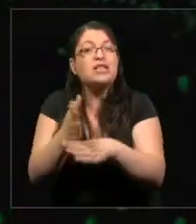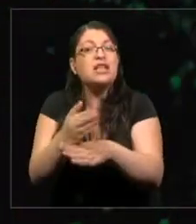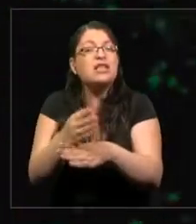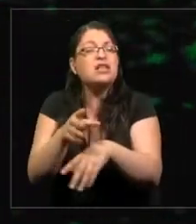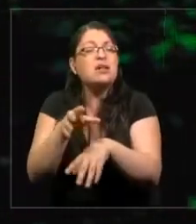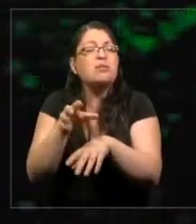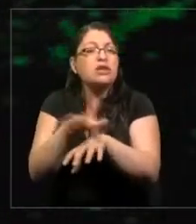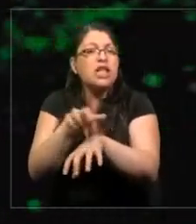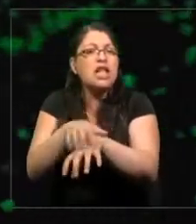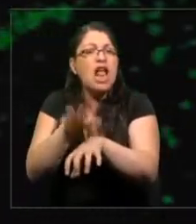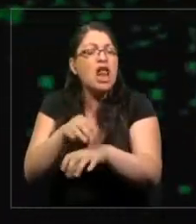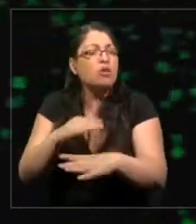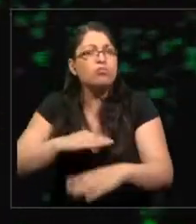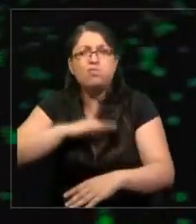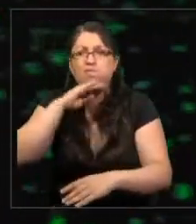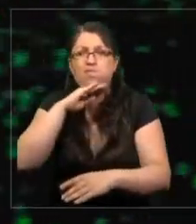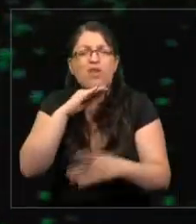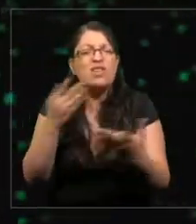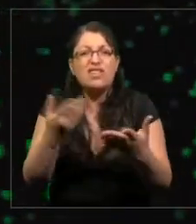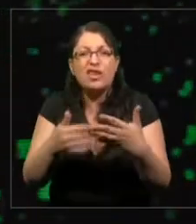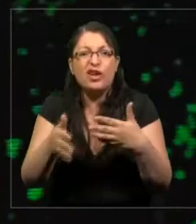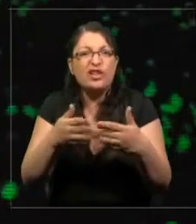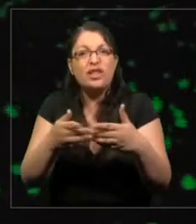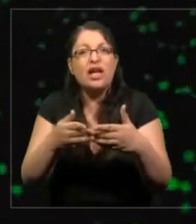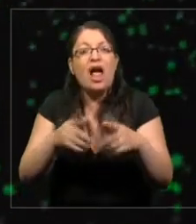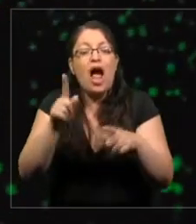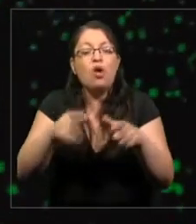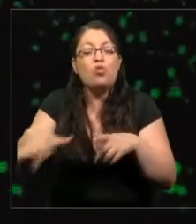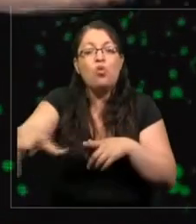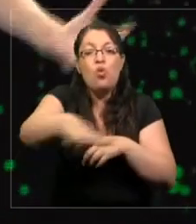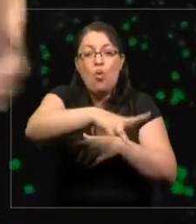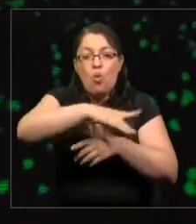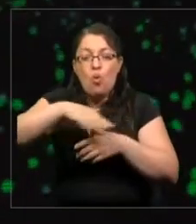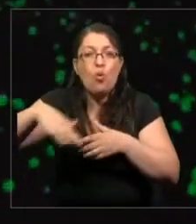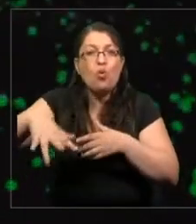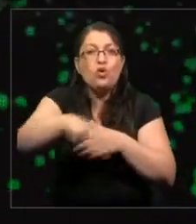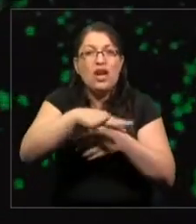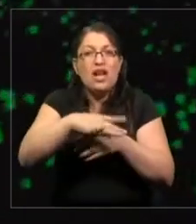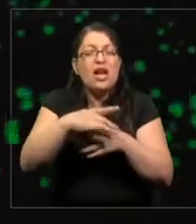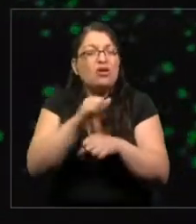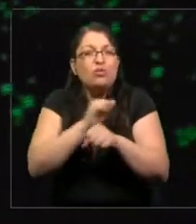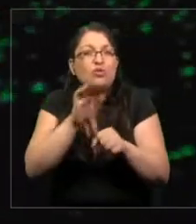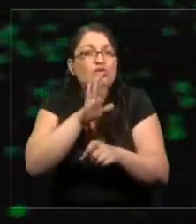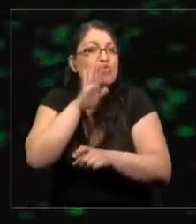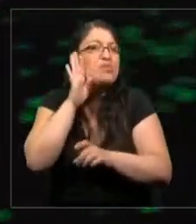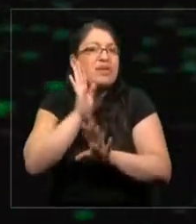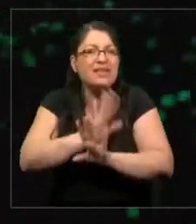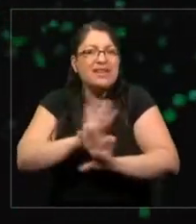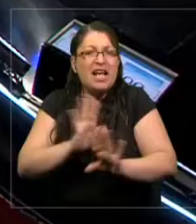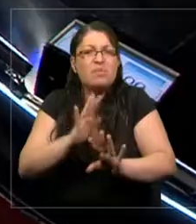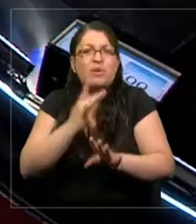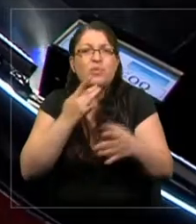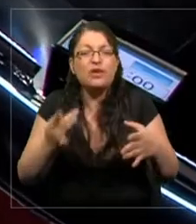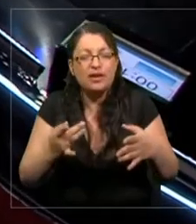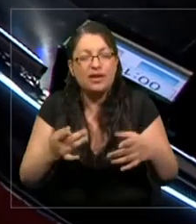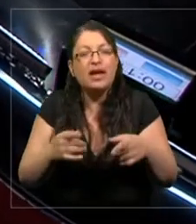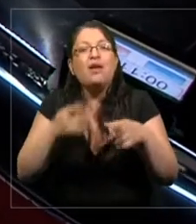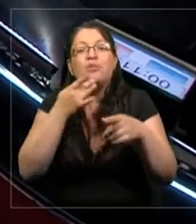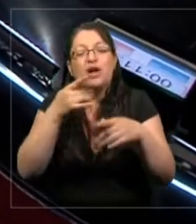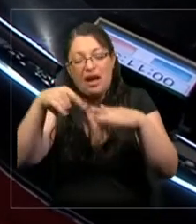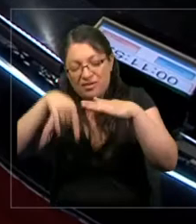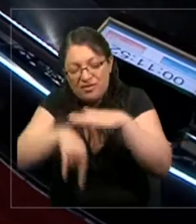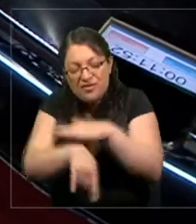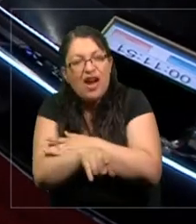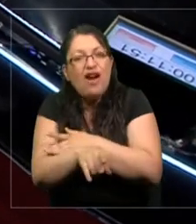año 2007 cuando los ecosistemas de los fiordos y de algunos lagos perdieron la capacidad de limpiarse producto de la degradación de la biodiversidad